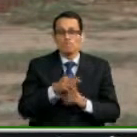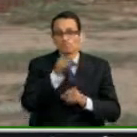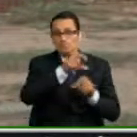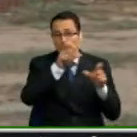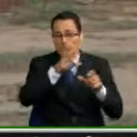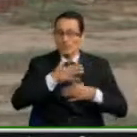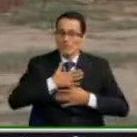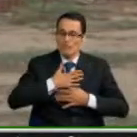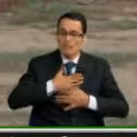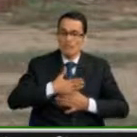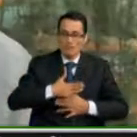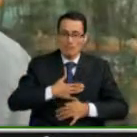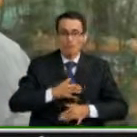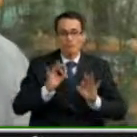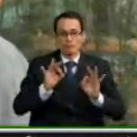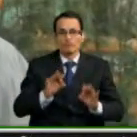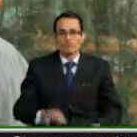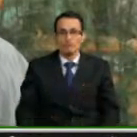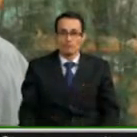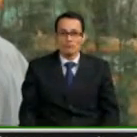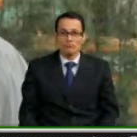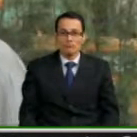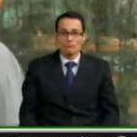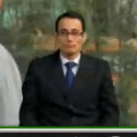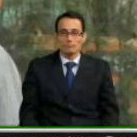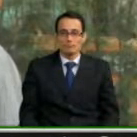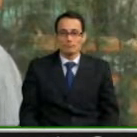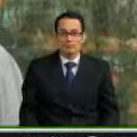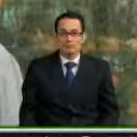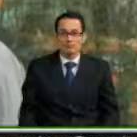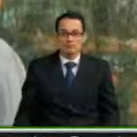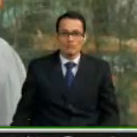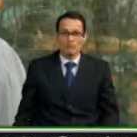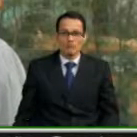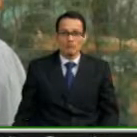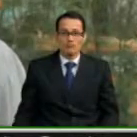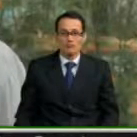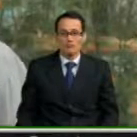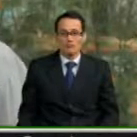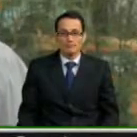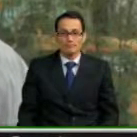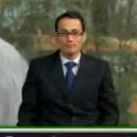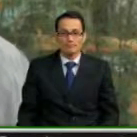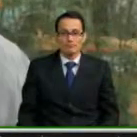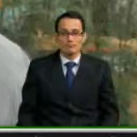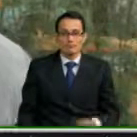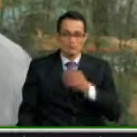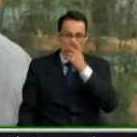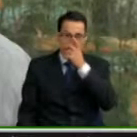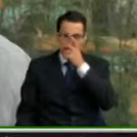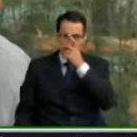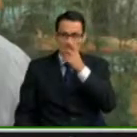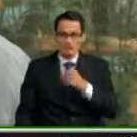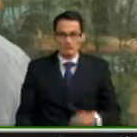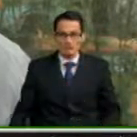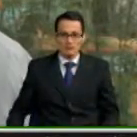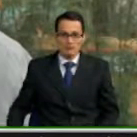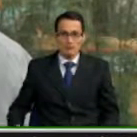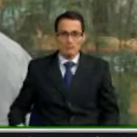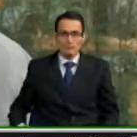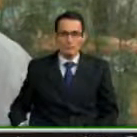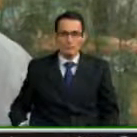la seguridad necesaria. Con la policía hemos dispuesto unos planes especiales, también con los funcionarios nuestros, en lo que, en el cual estamos